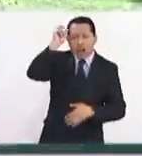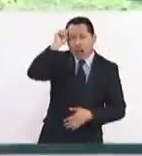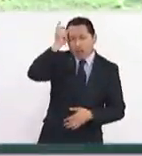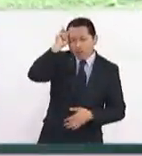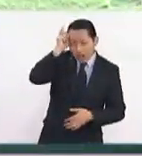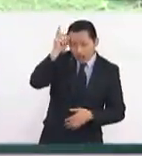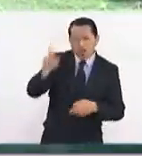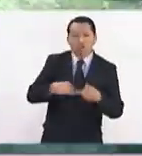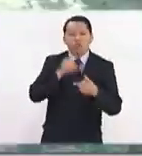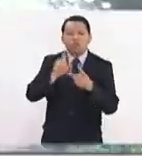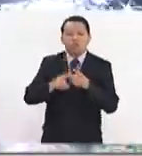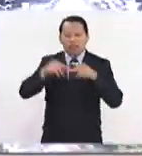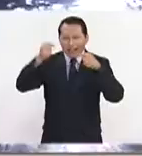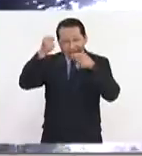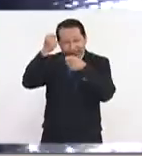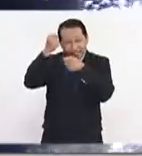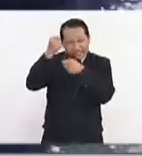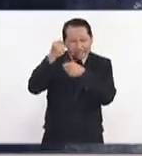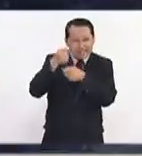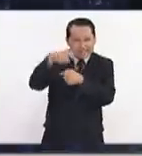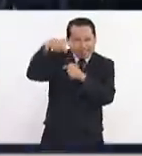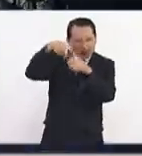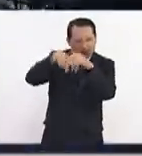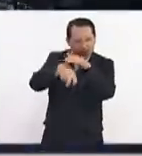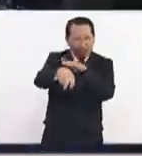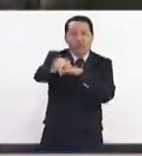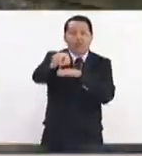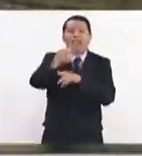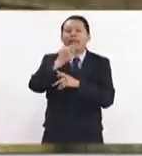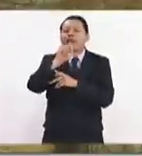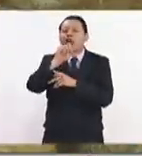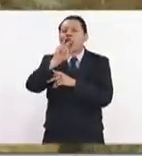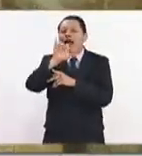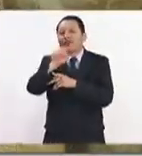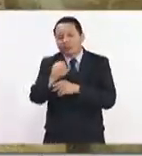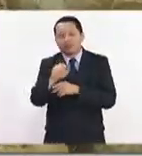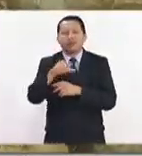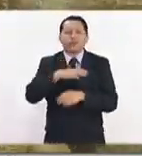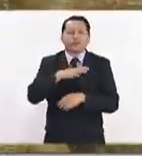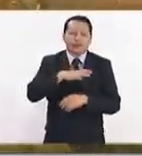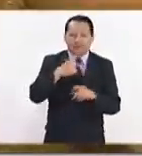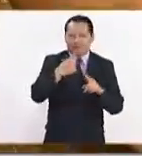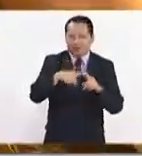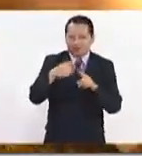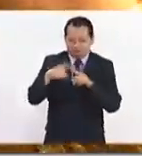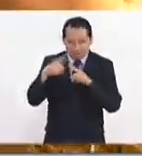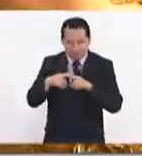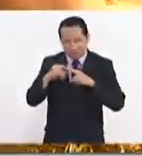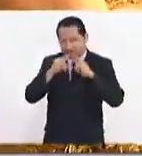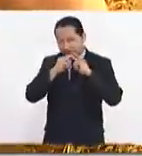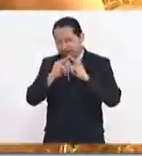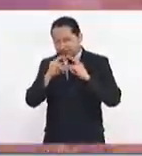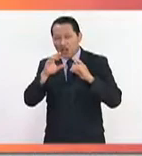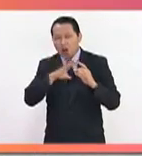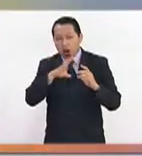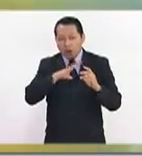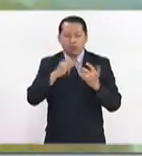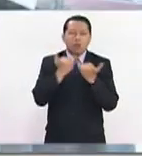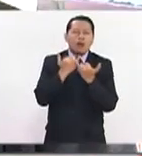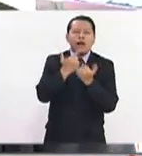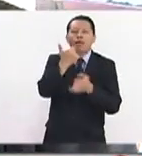la tirolesa, comer truchas frescas, hacer campismo o bien visitar una granja infantil